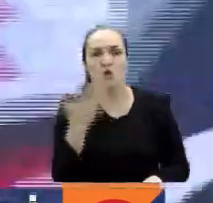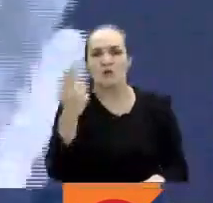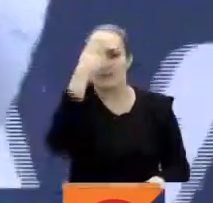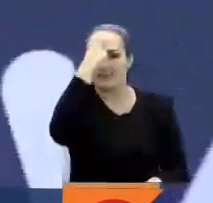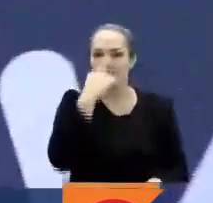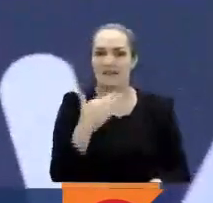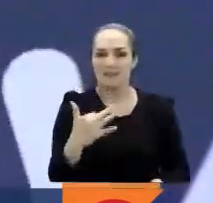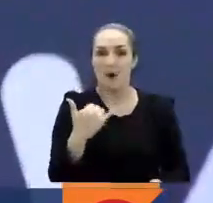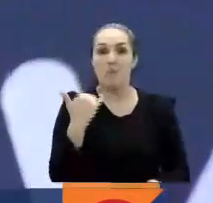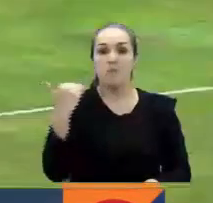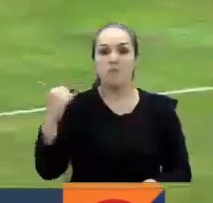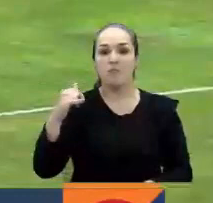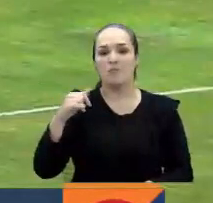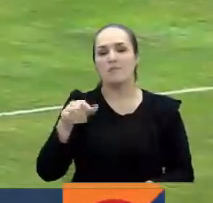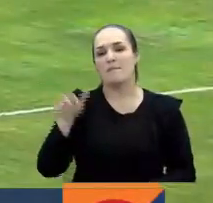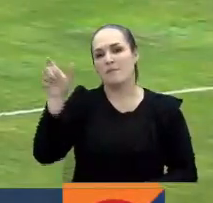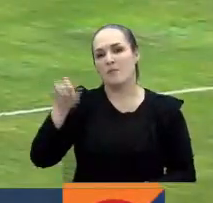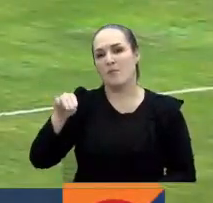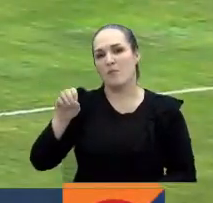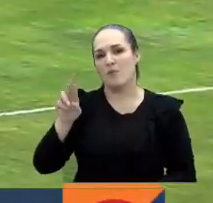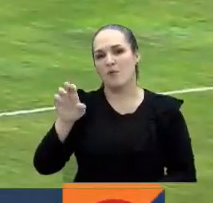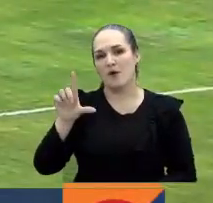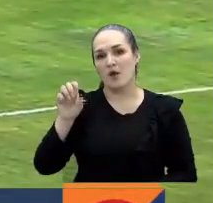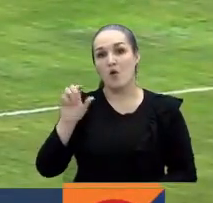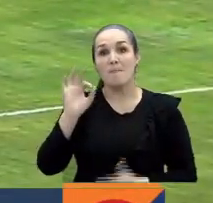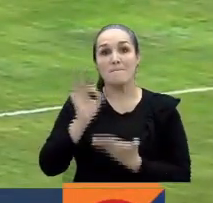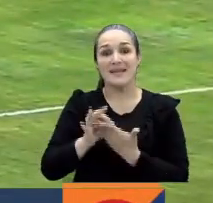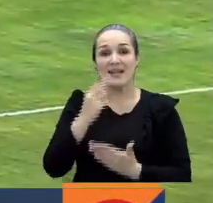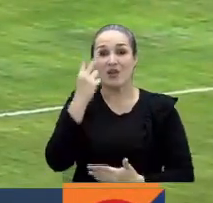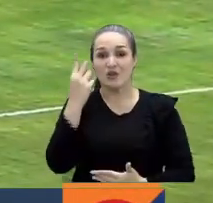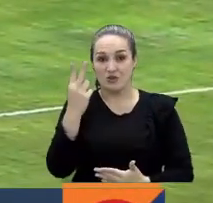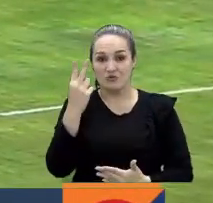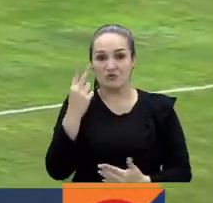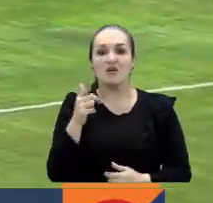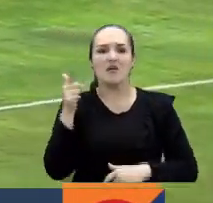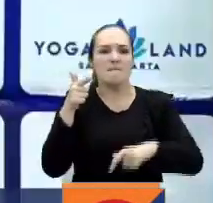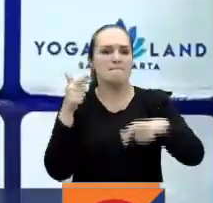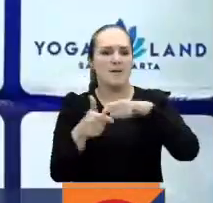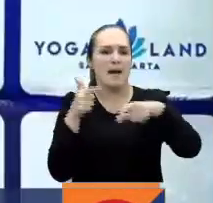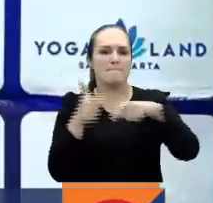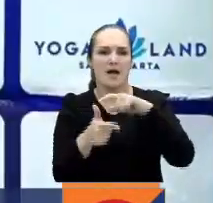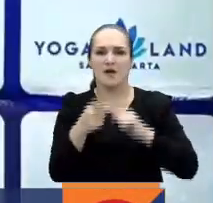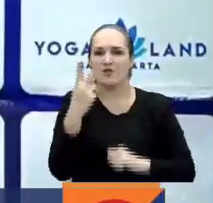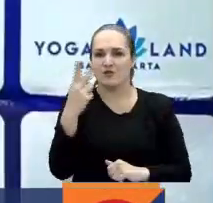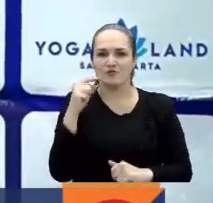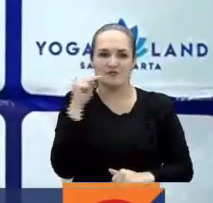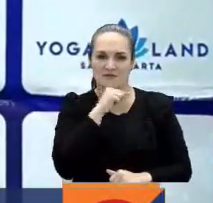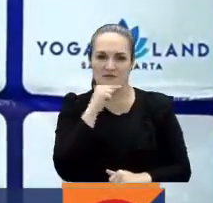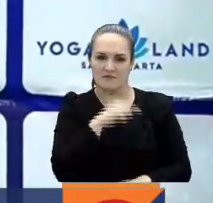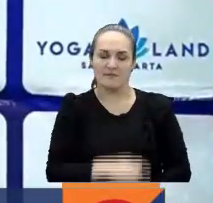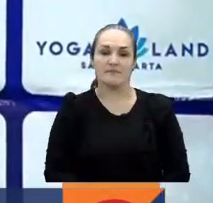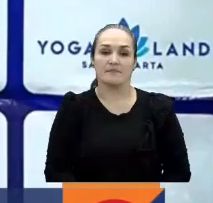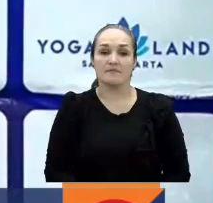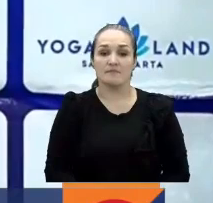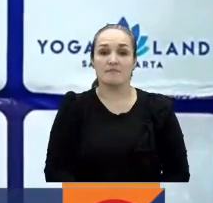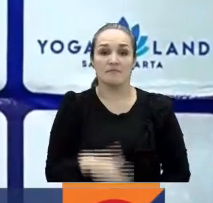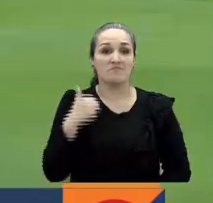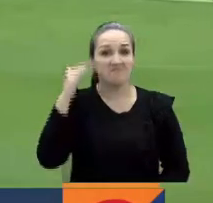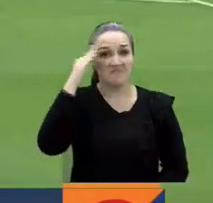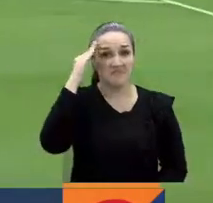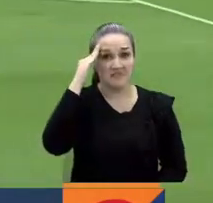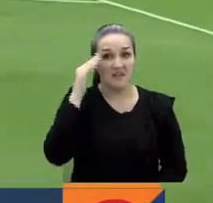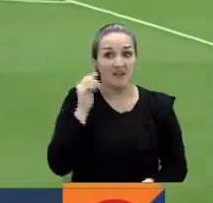de la gran figura Wilson Morelo, que le cometieron 2 penales y el Cardenal los convirtió en goles. Sabíamos por los resultados que se habían dado que solo nos servía